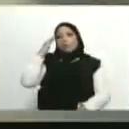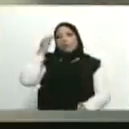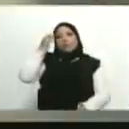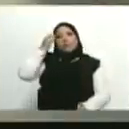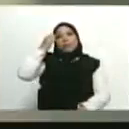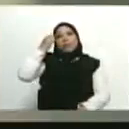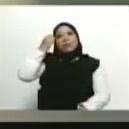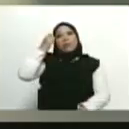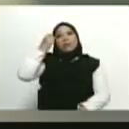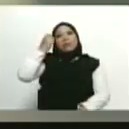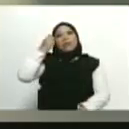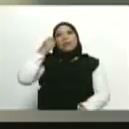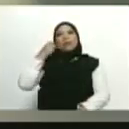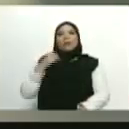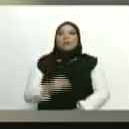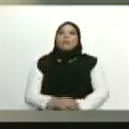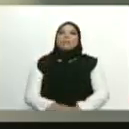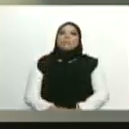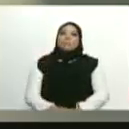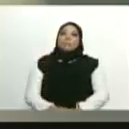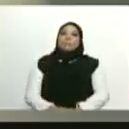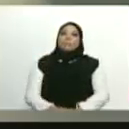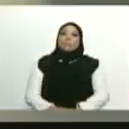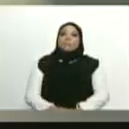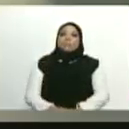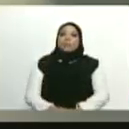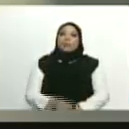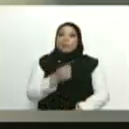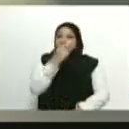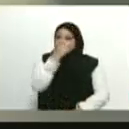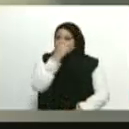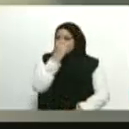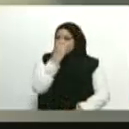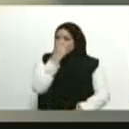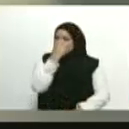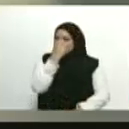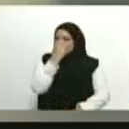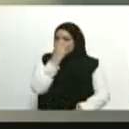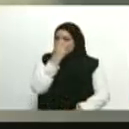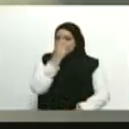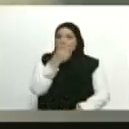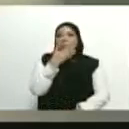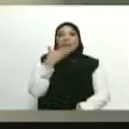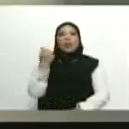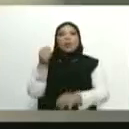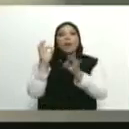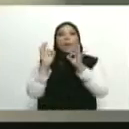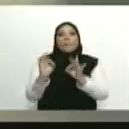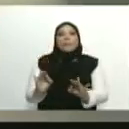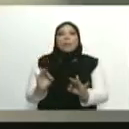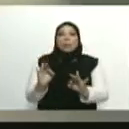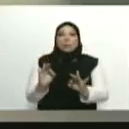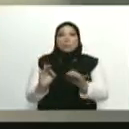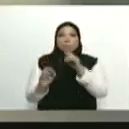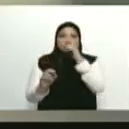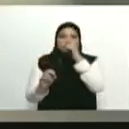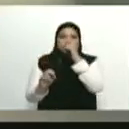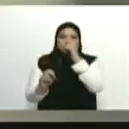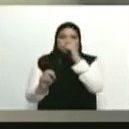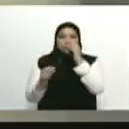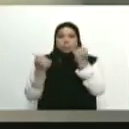esos detalles y poder definir exactamente cuál era el mejor momento. Se trajeron la